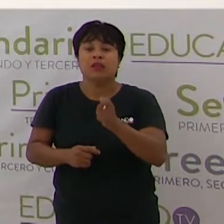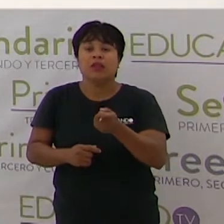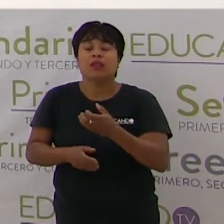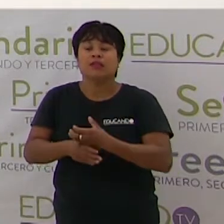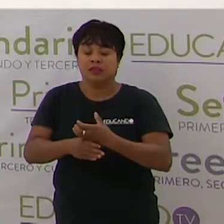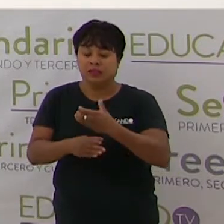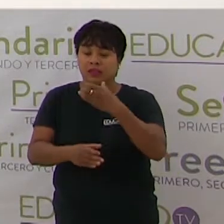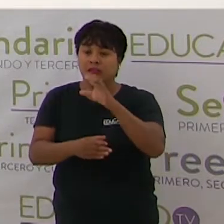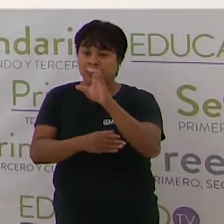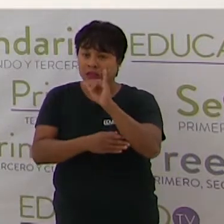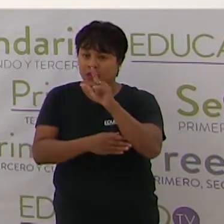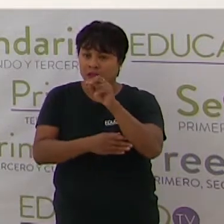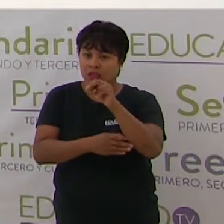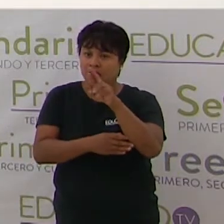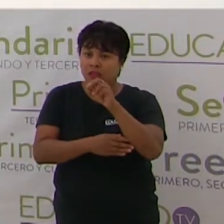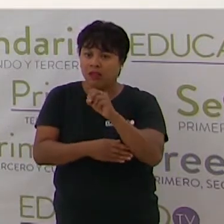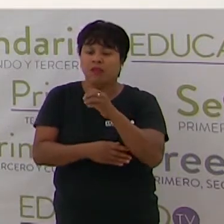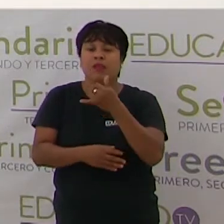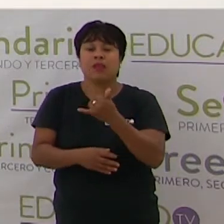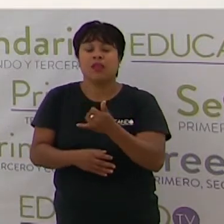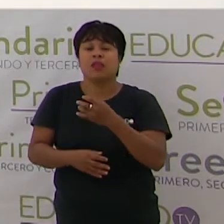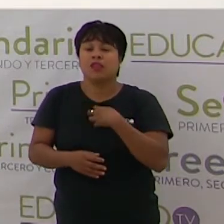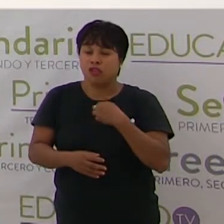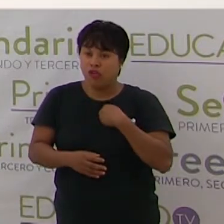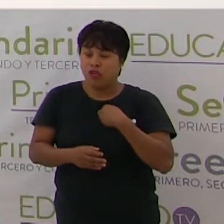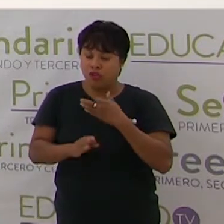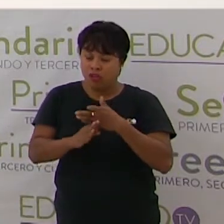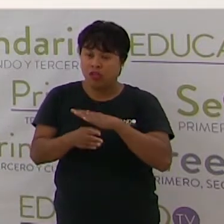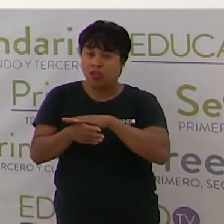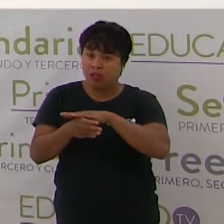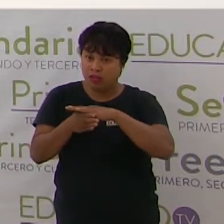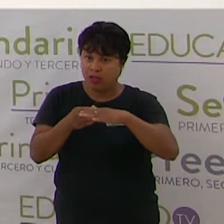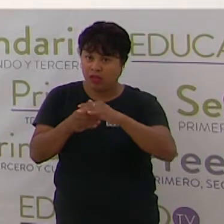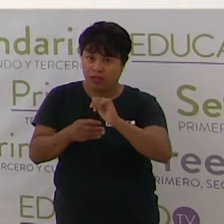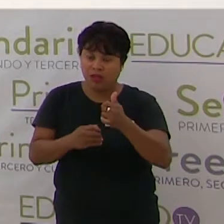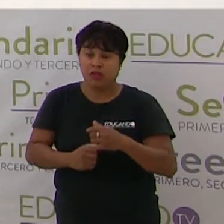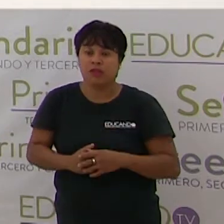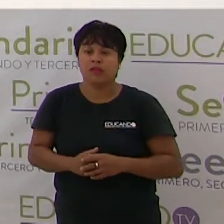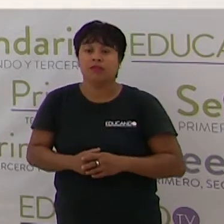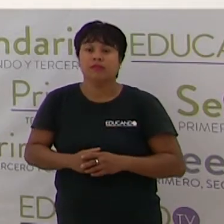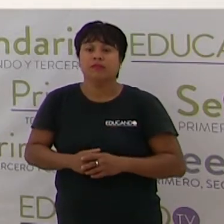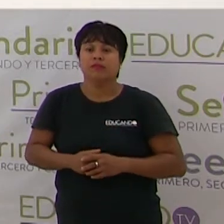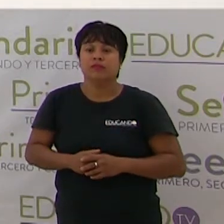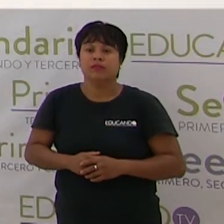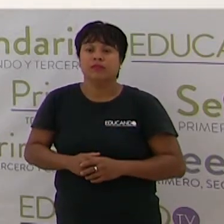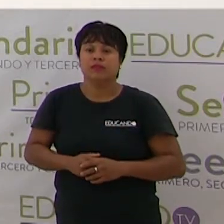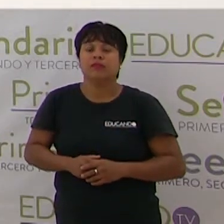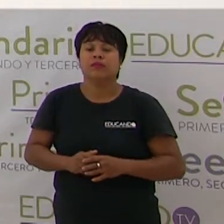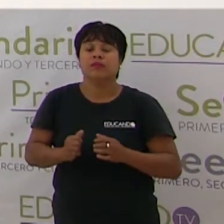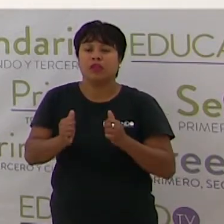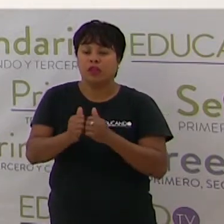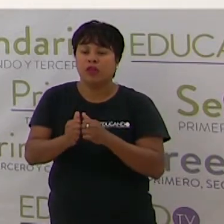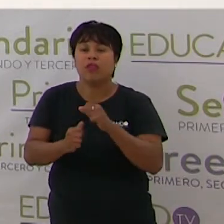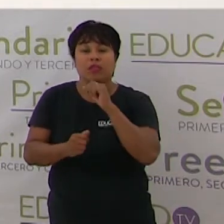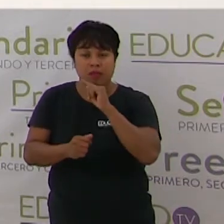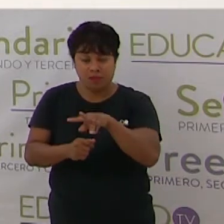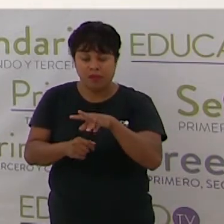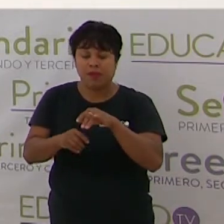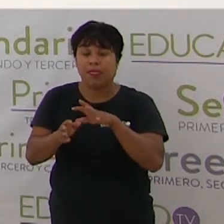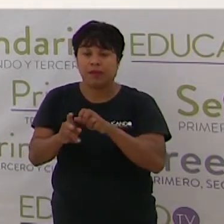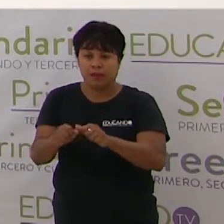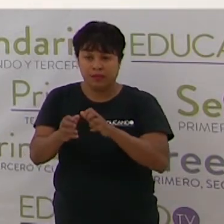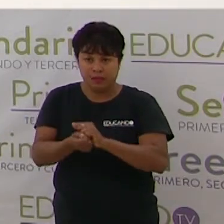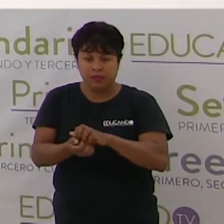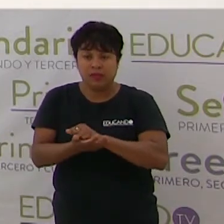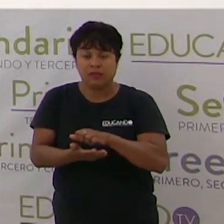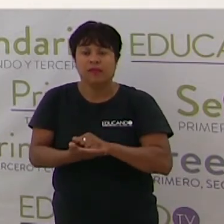dije, y estoy rellenando la otra parte con plastilina casera también. Vamos a ver